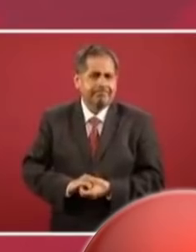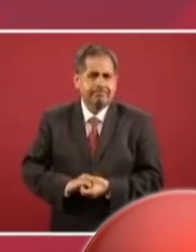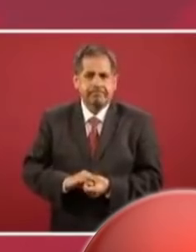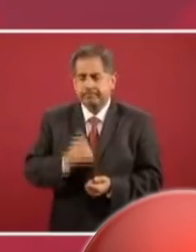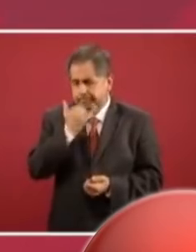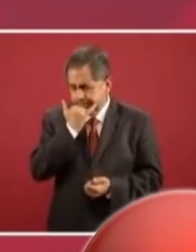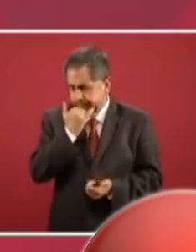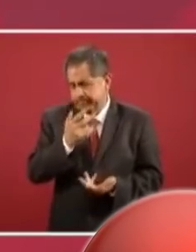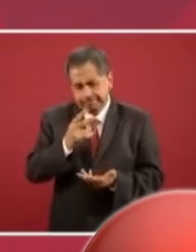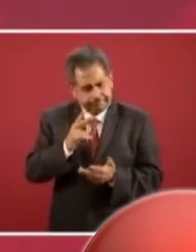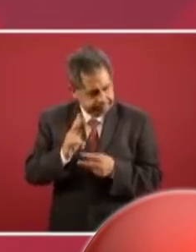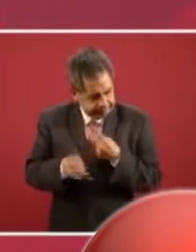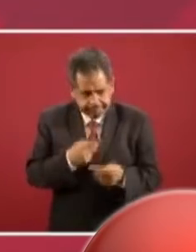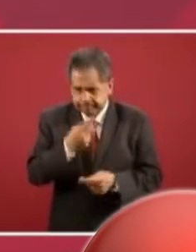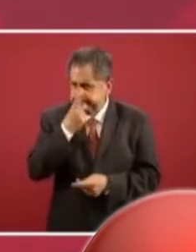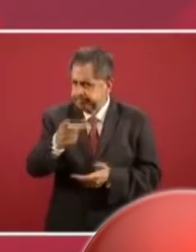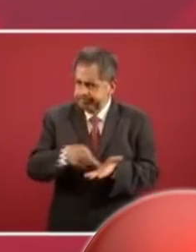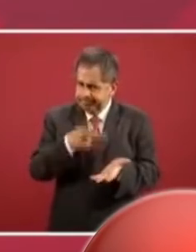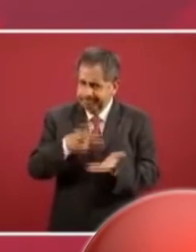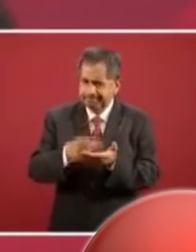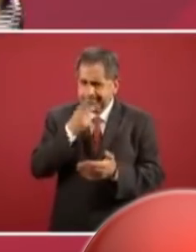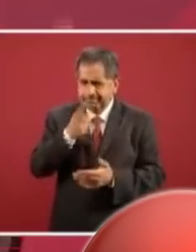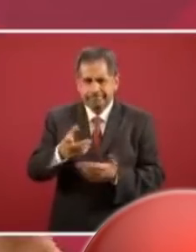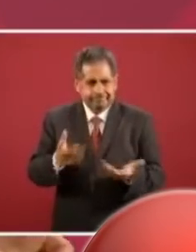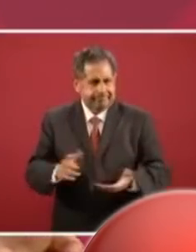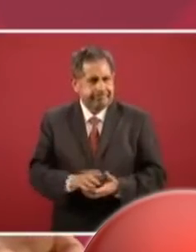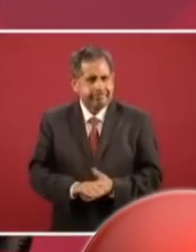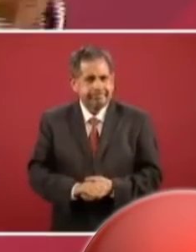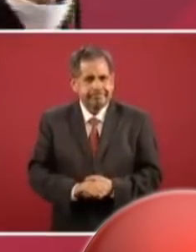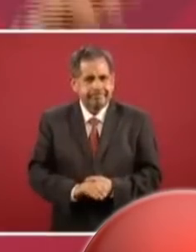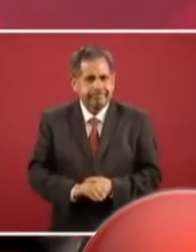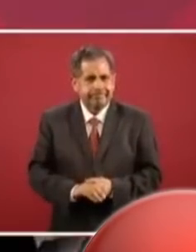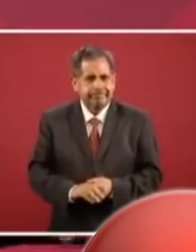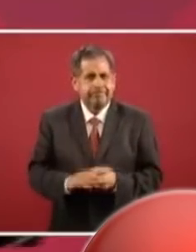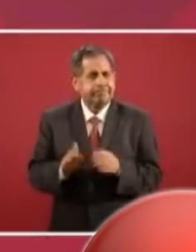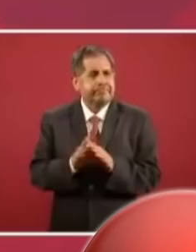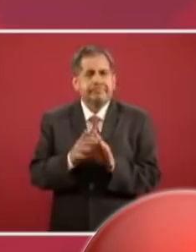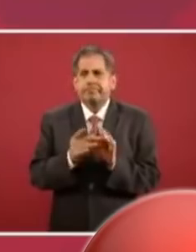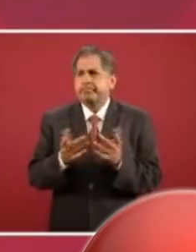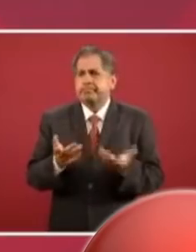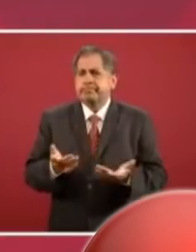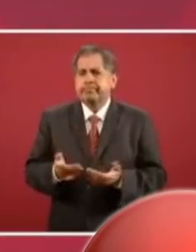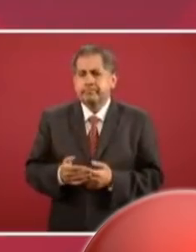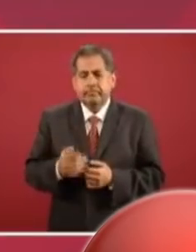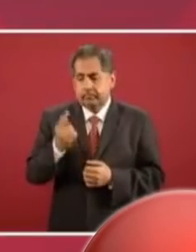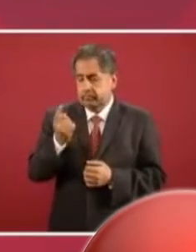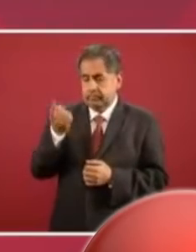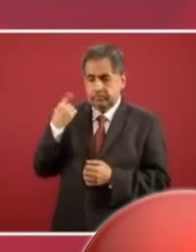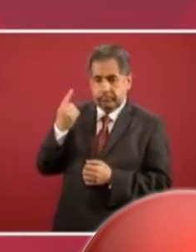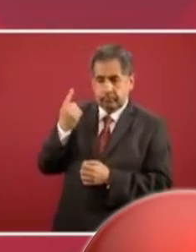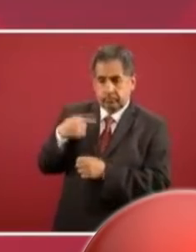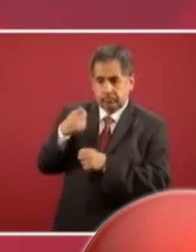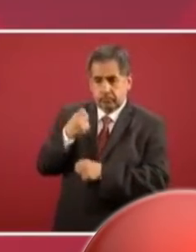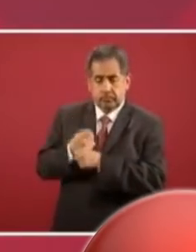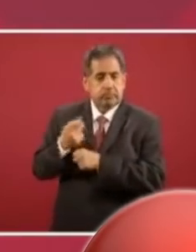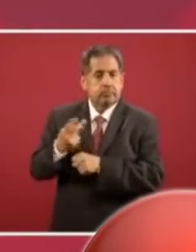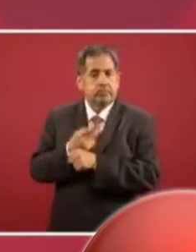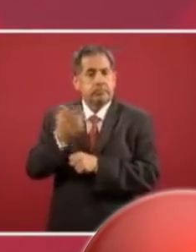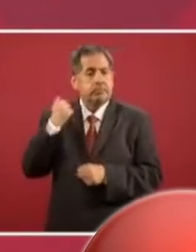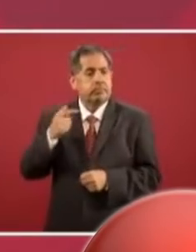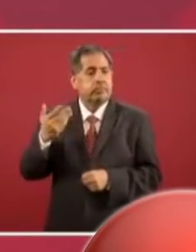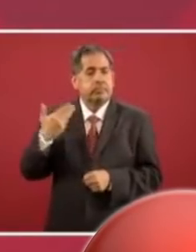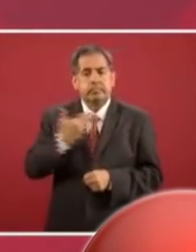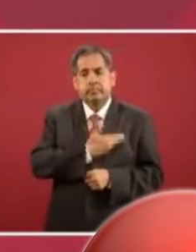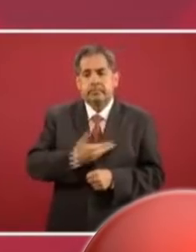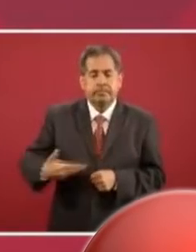Disculpan que insista, pero ¿cómo se explica que el año pasado la